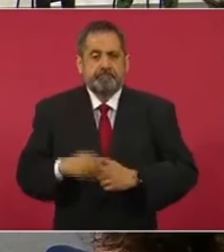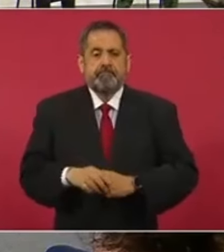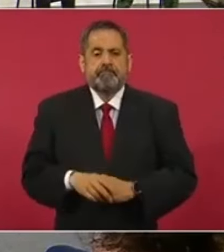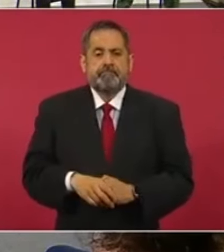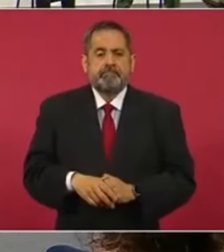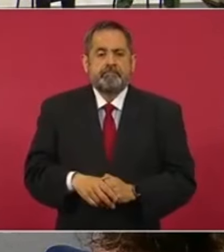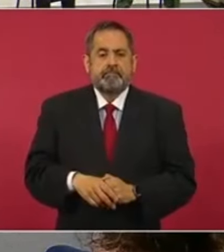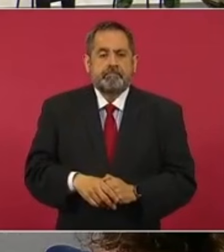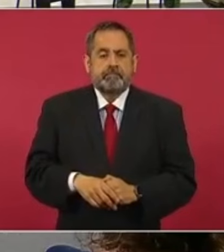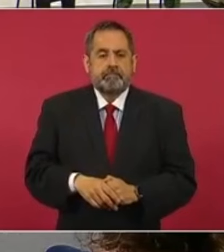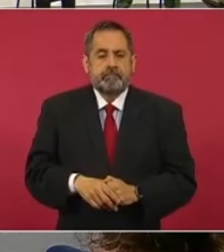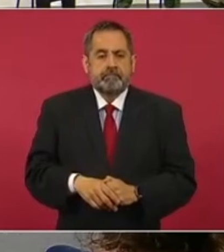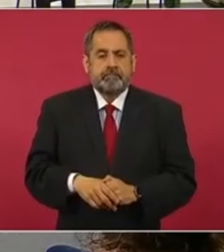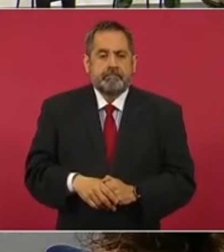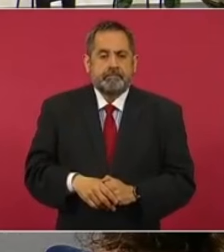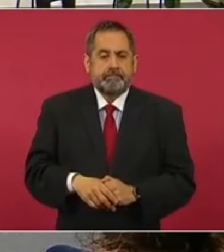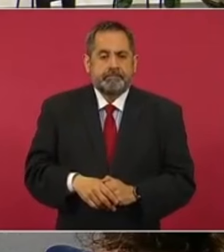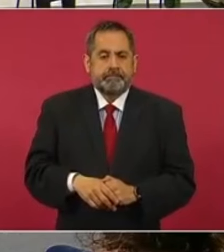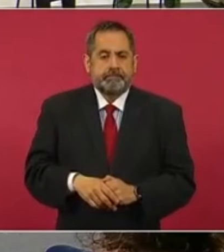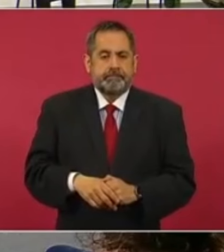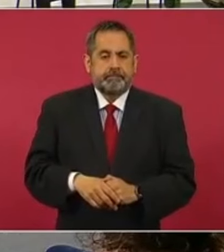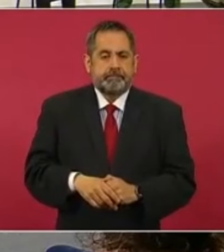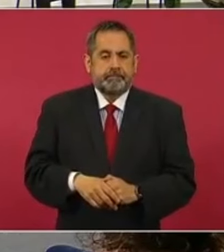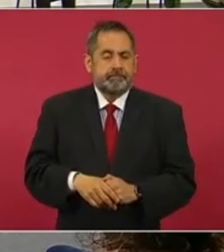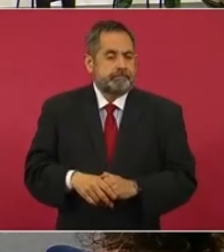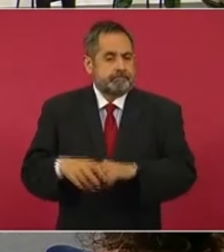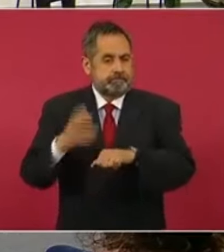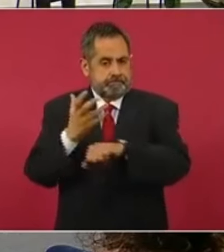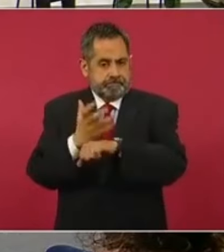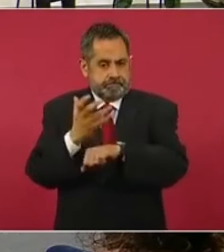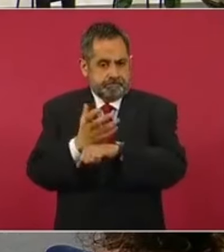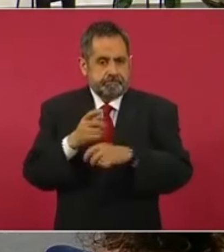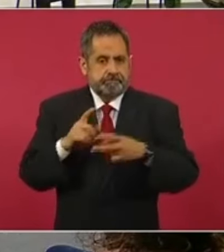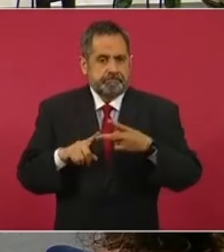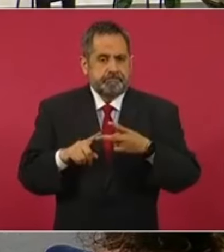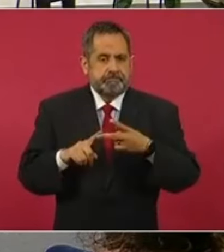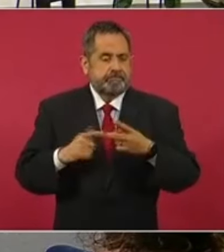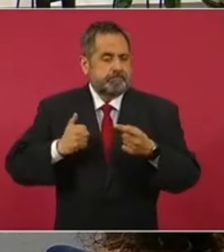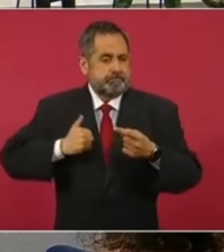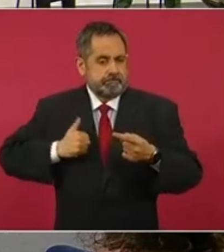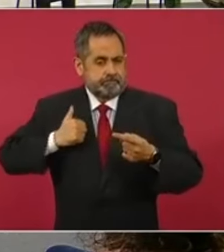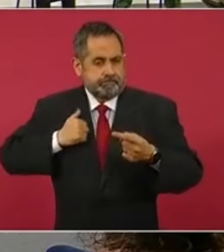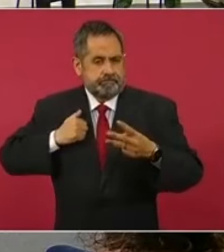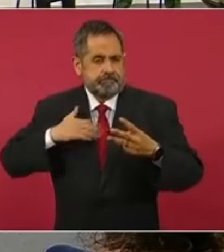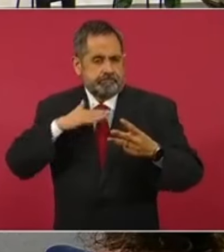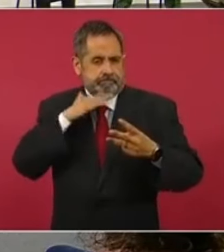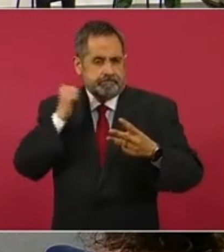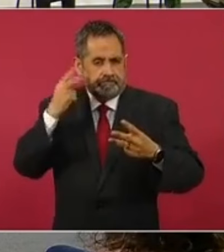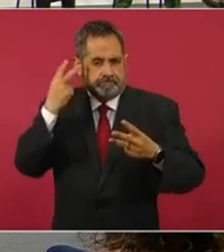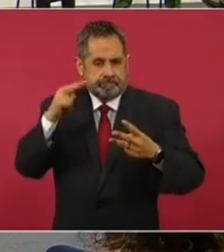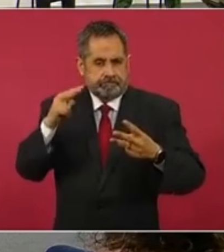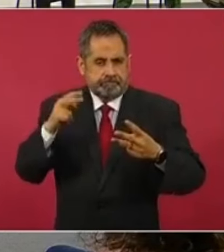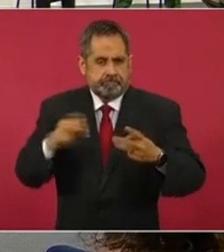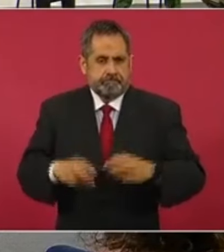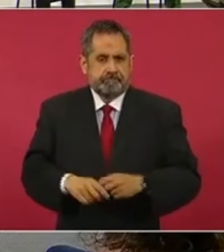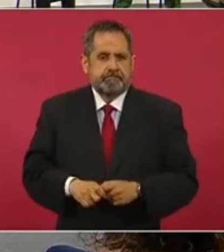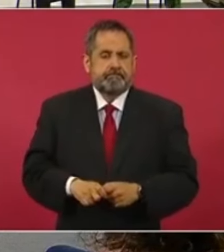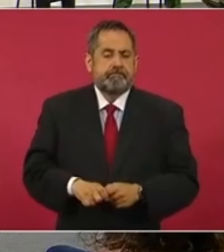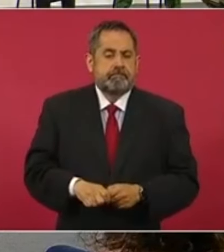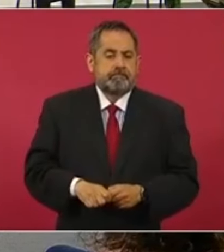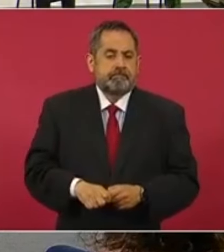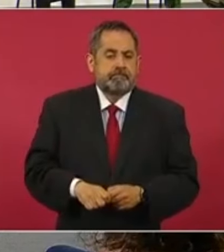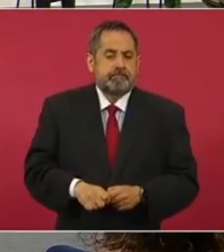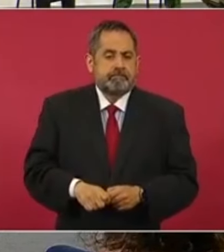Sí, el salario. Estados Unidos, Canadá, Alemania, México.